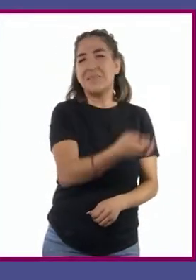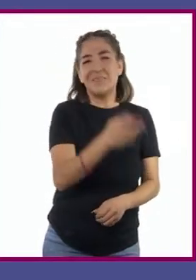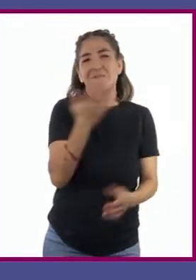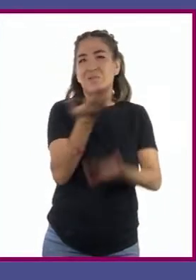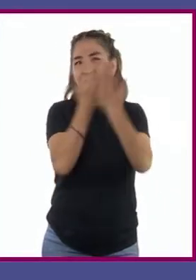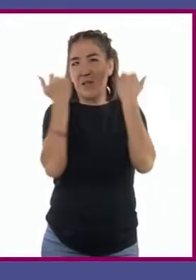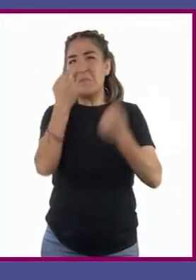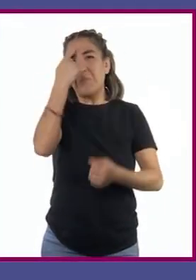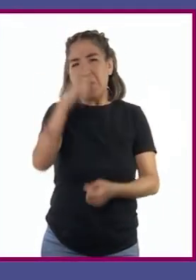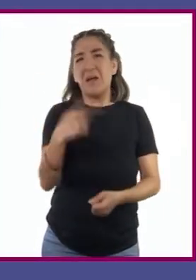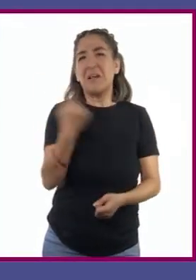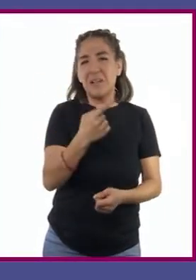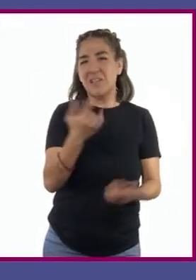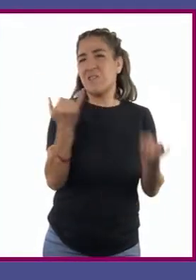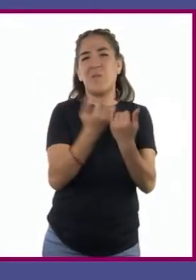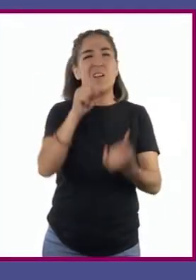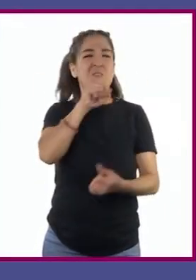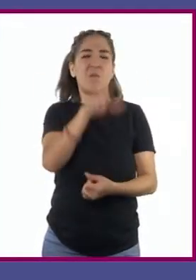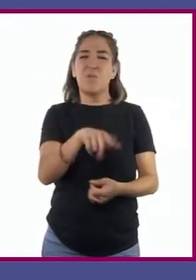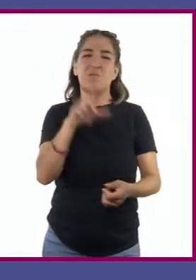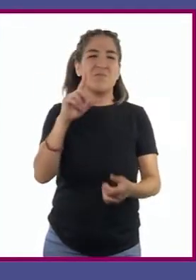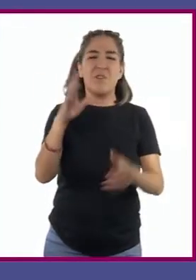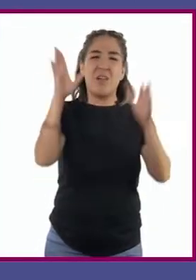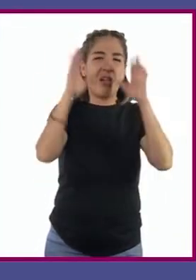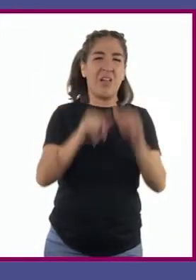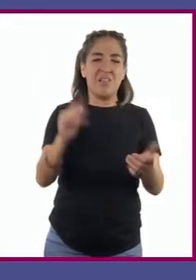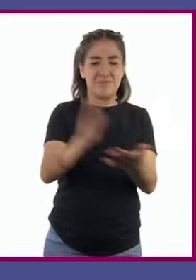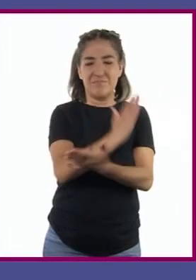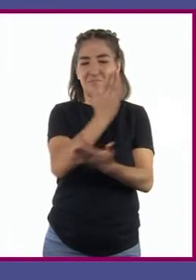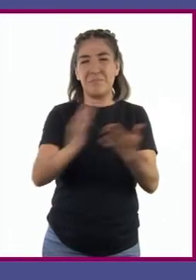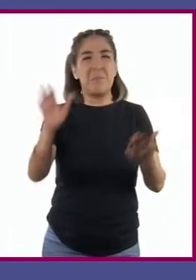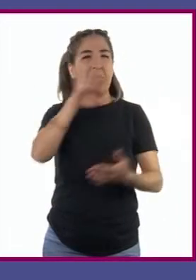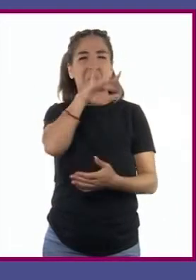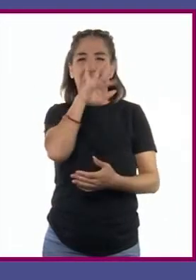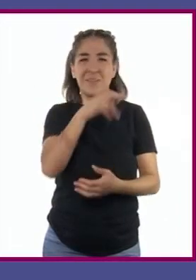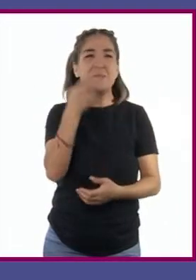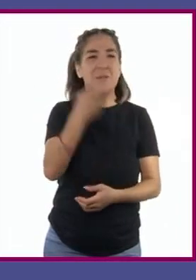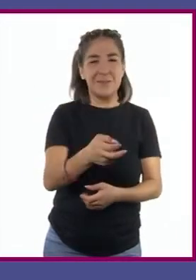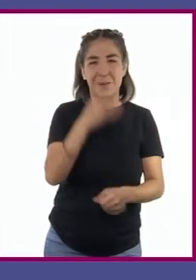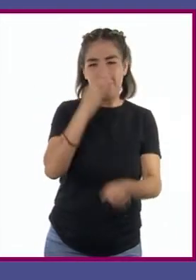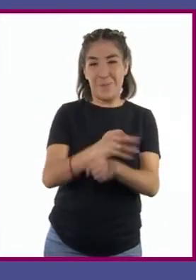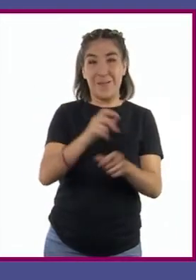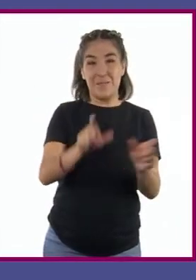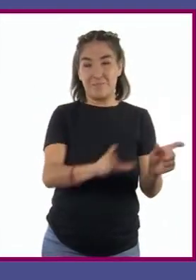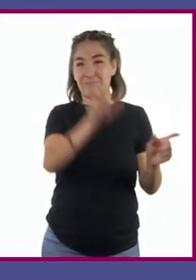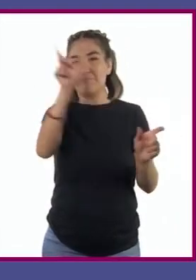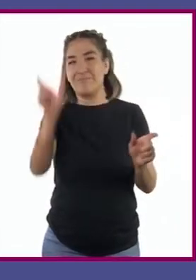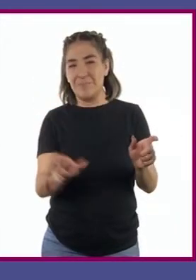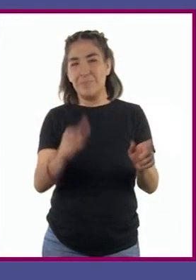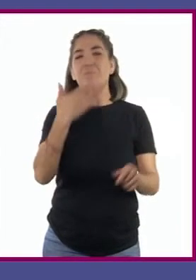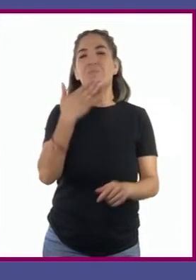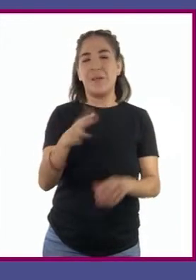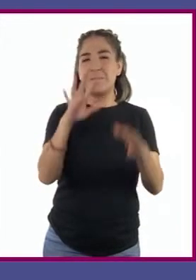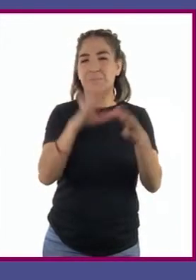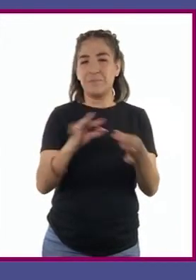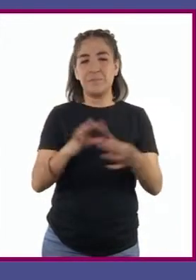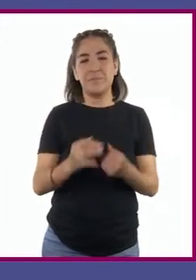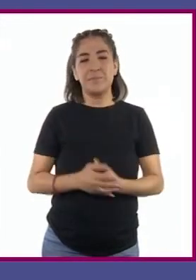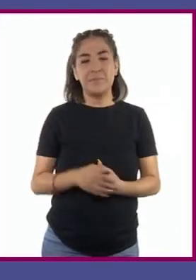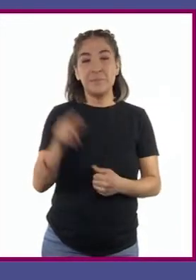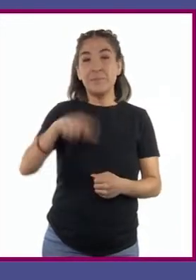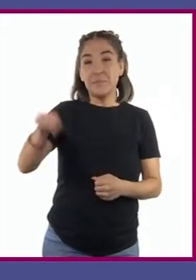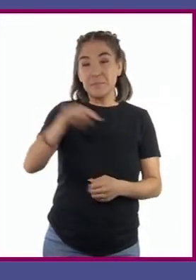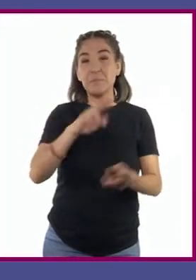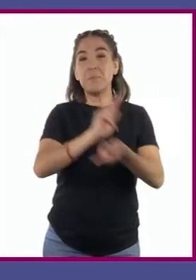basura. Si aplicamos la coherencia, nuestro texto quedaría de la siguiente forma: los vecinos